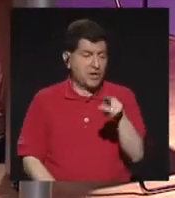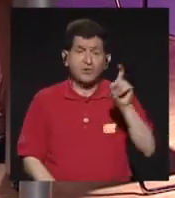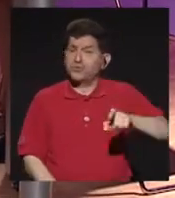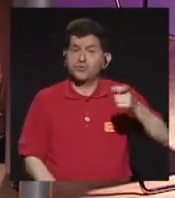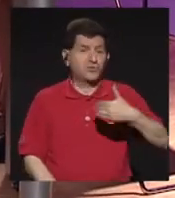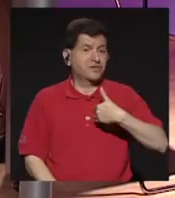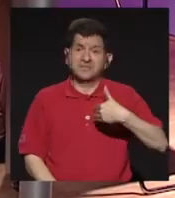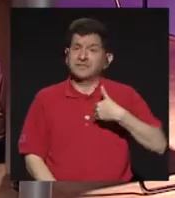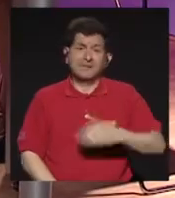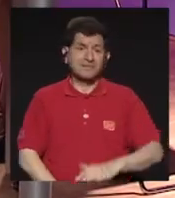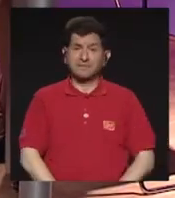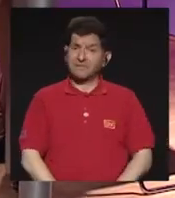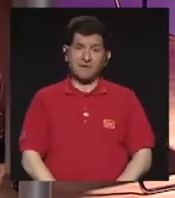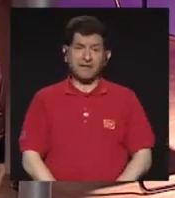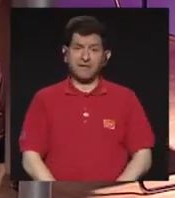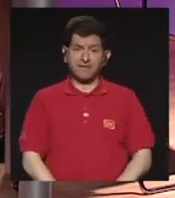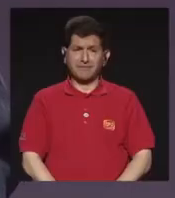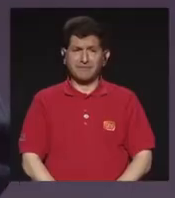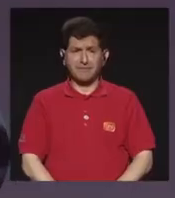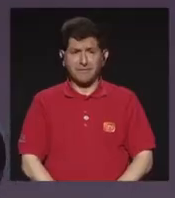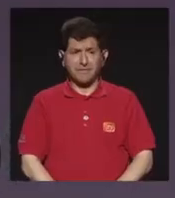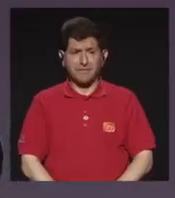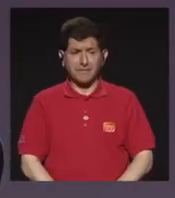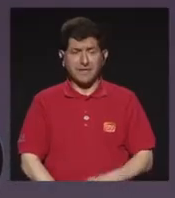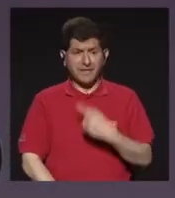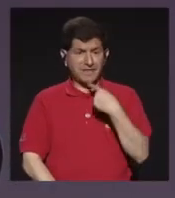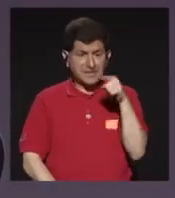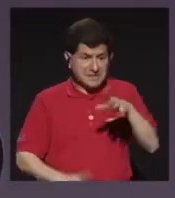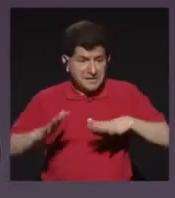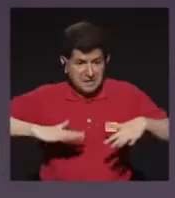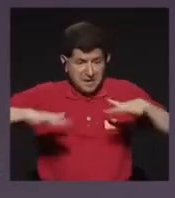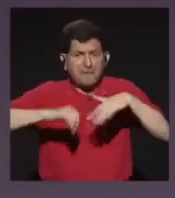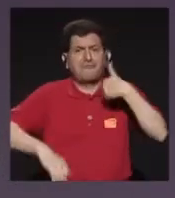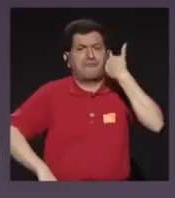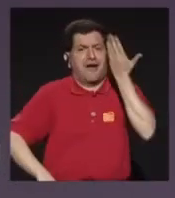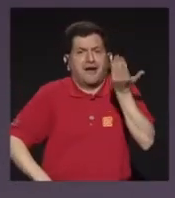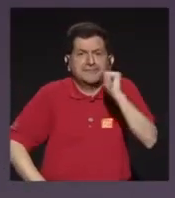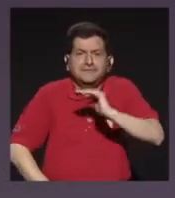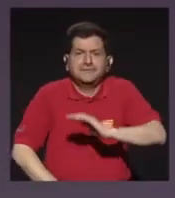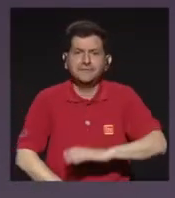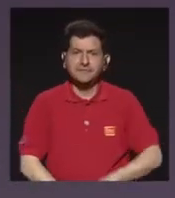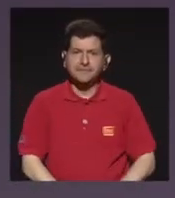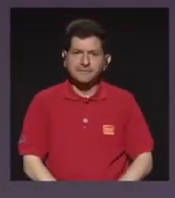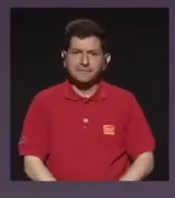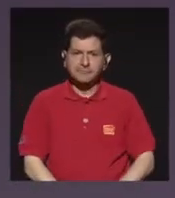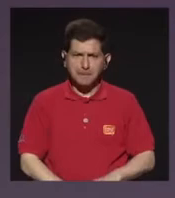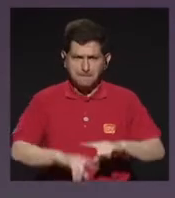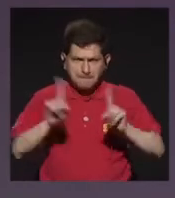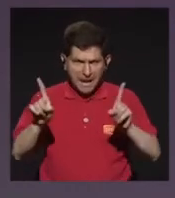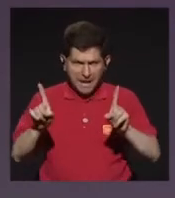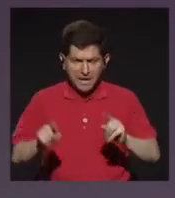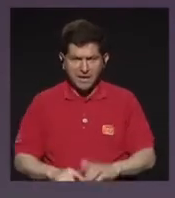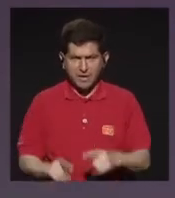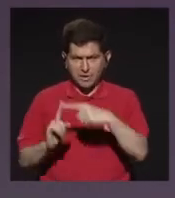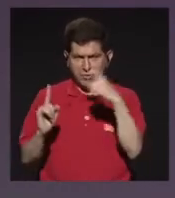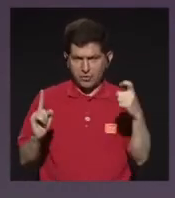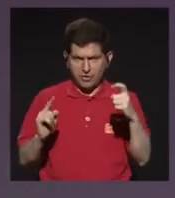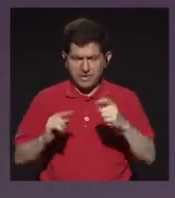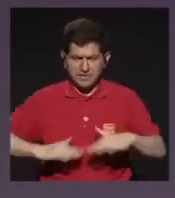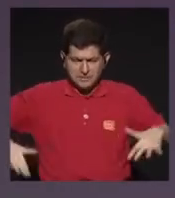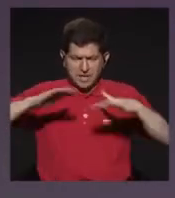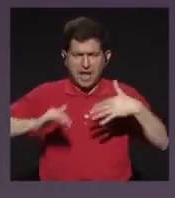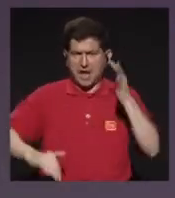requieren, ¿verdad? Exactamente. Decirlo desde ese espacio es muy fácil, pero decirlo desde el espacio de las